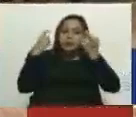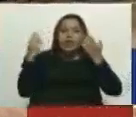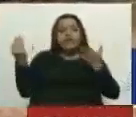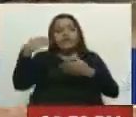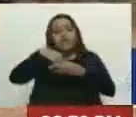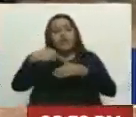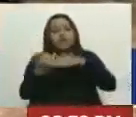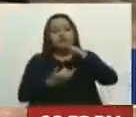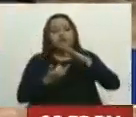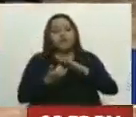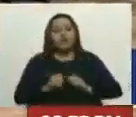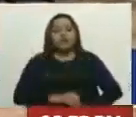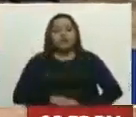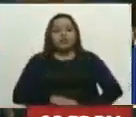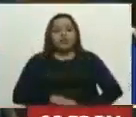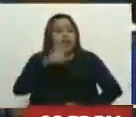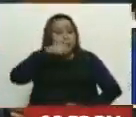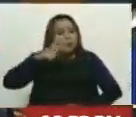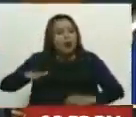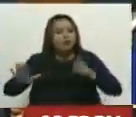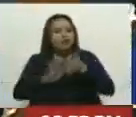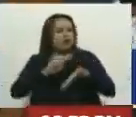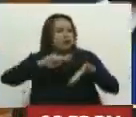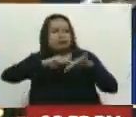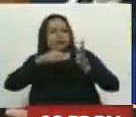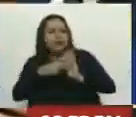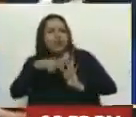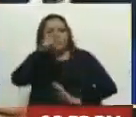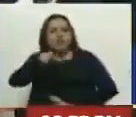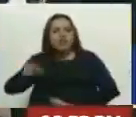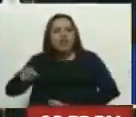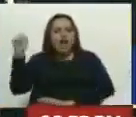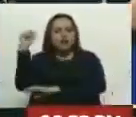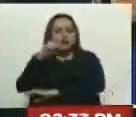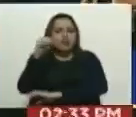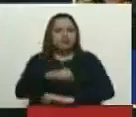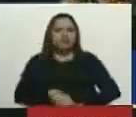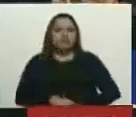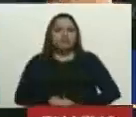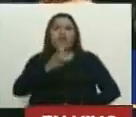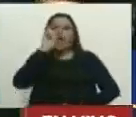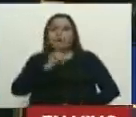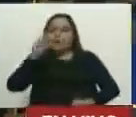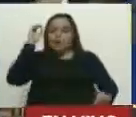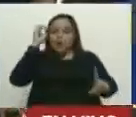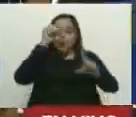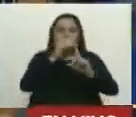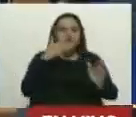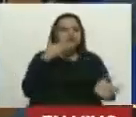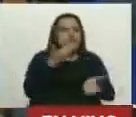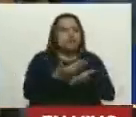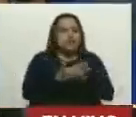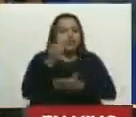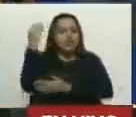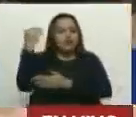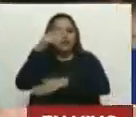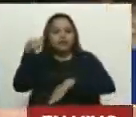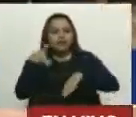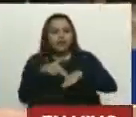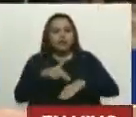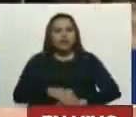la población sobre la condición de estas personas. También otro de los objetivos que se ha planteado la Asamblea Nacional